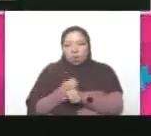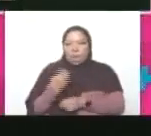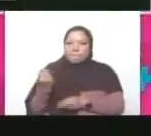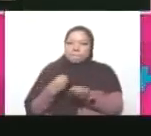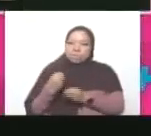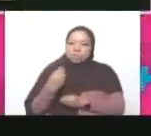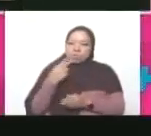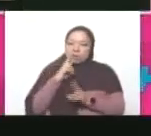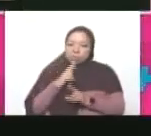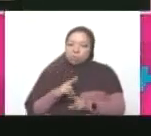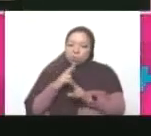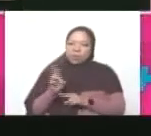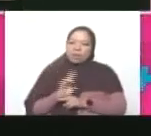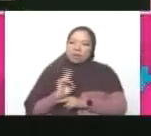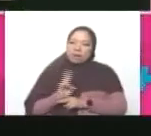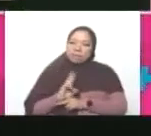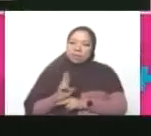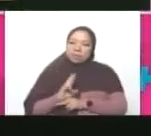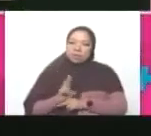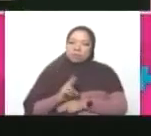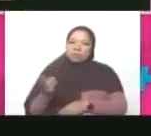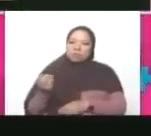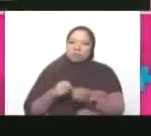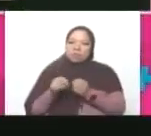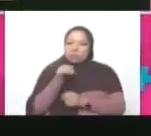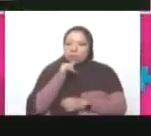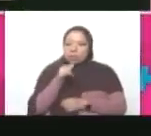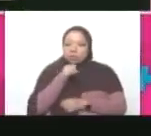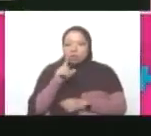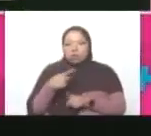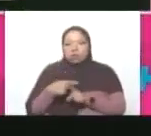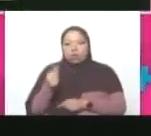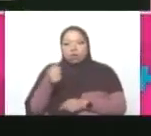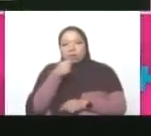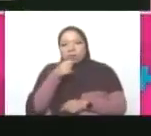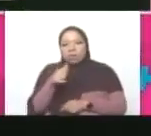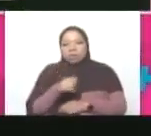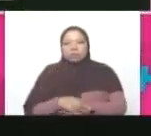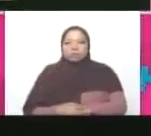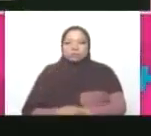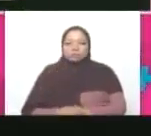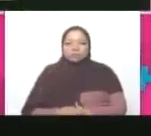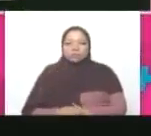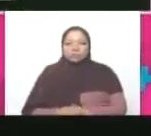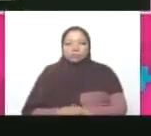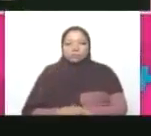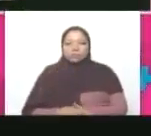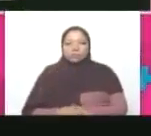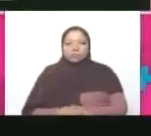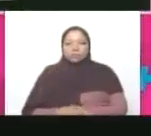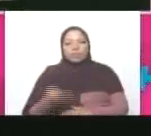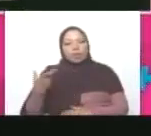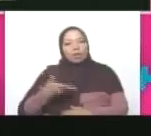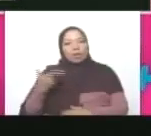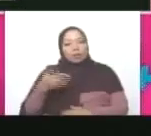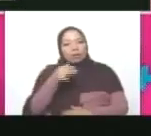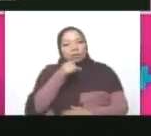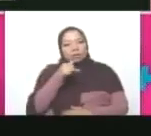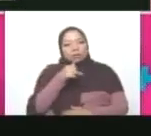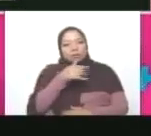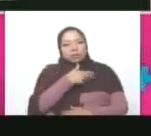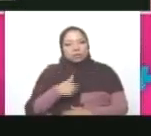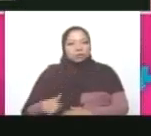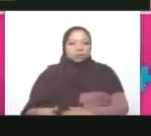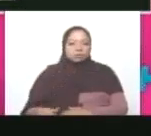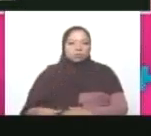demasiado, no ha dado respuestas inmediatas con el BENAC, con el 1x10. Y es muy importante, este